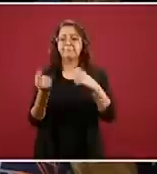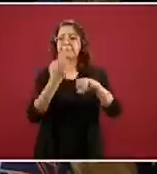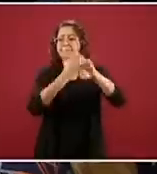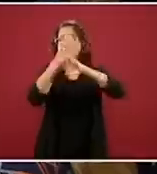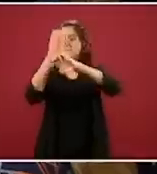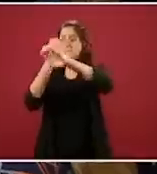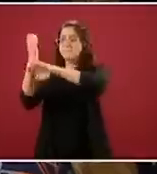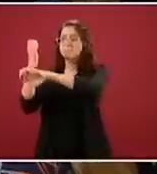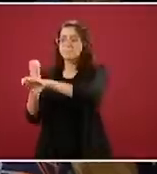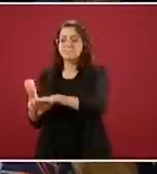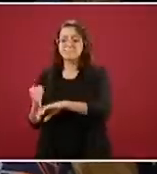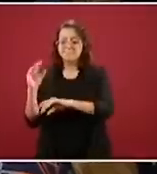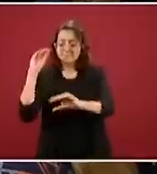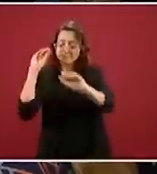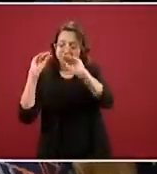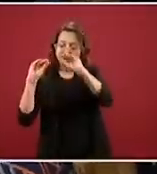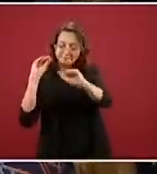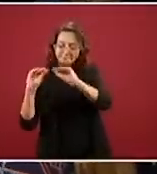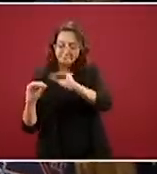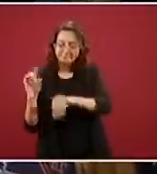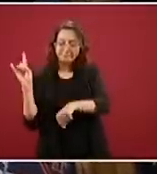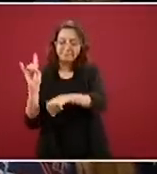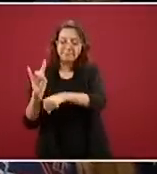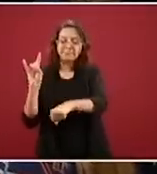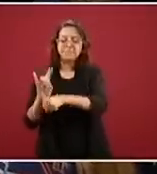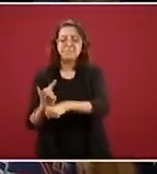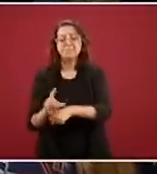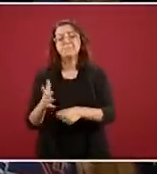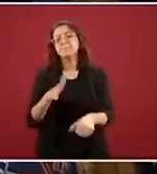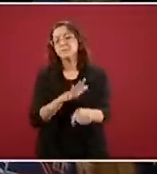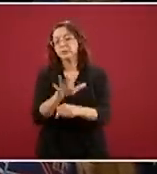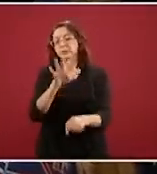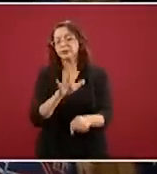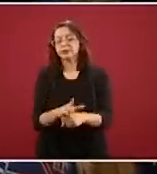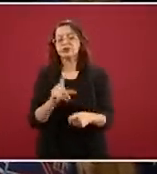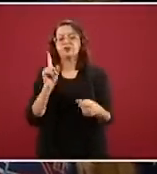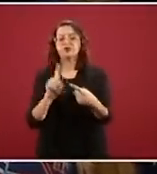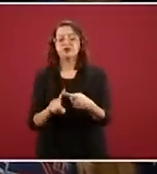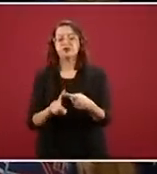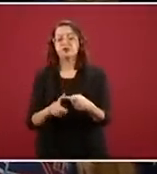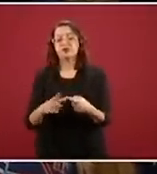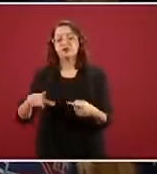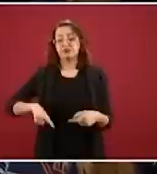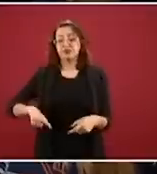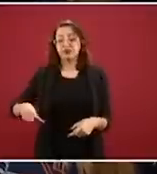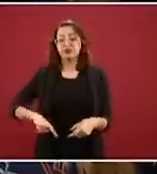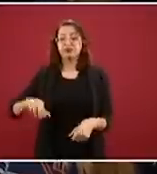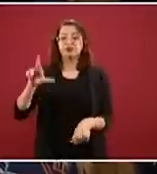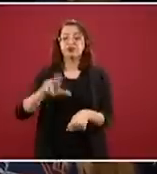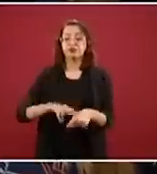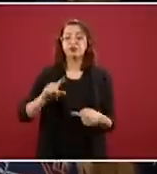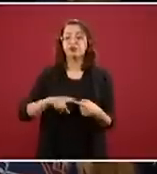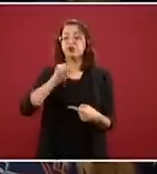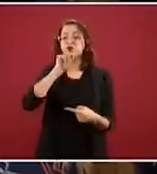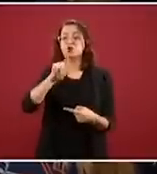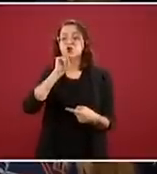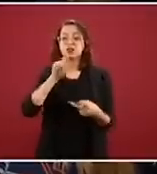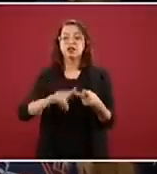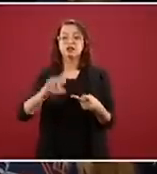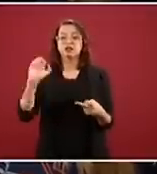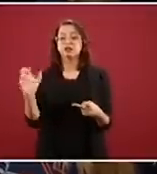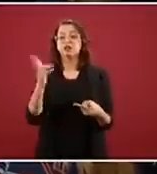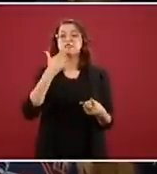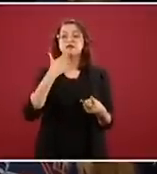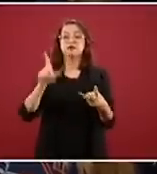estados han maquillado las cifras, particularmente los estados, los gobernadores de Jalisco, Chihuahua y